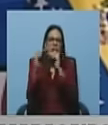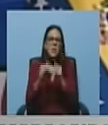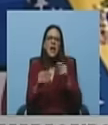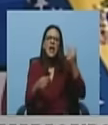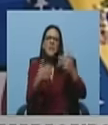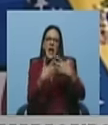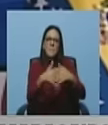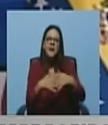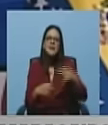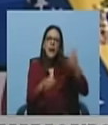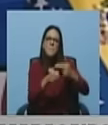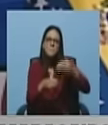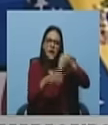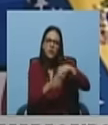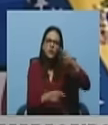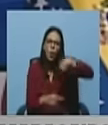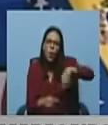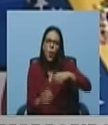petrolera.